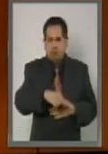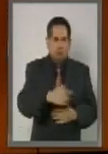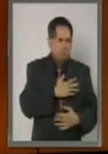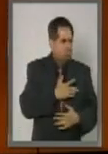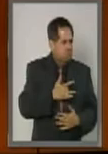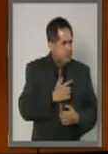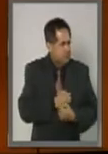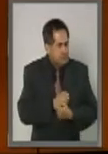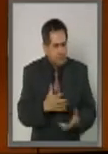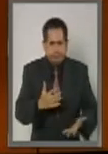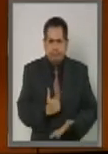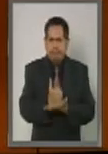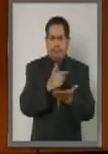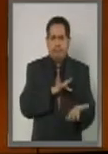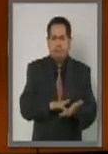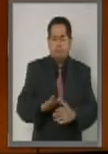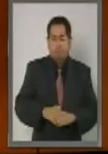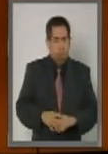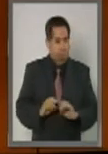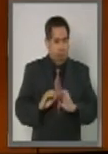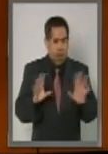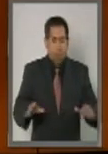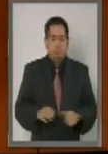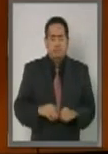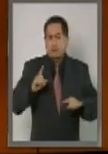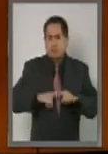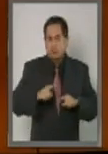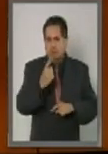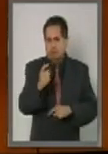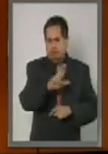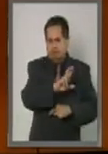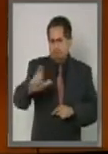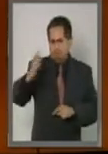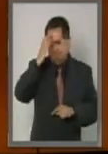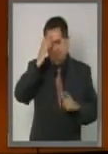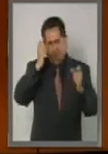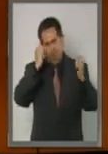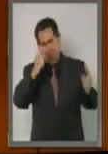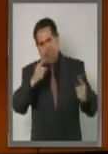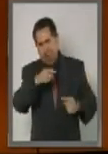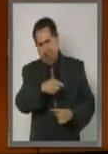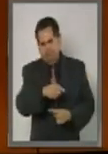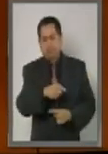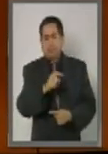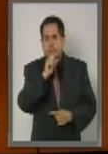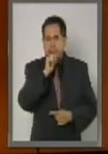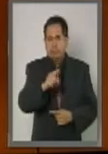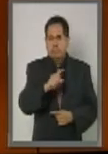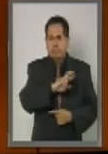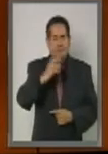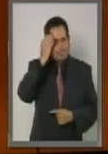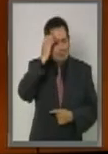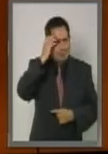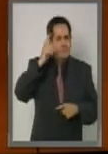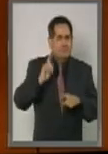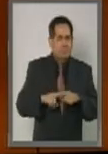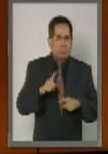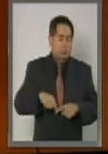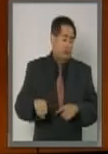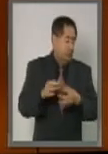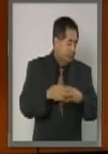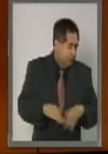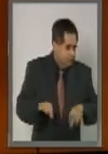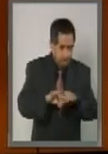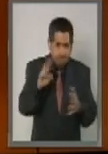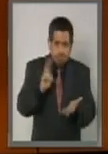este proceso. Sin duda, este reconocimiento es también un reconocimiento a la importancia y el